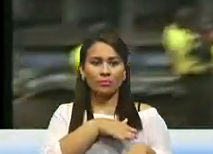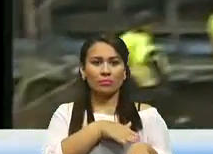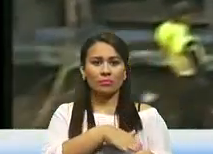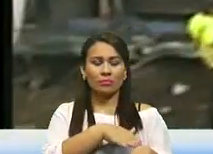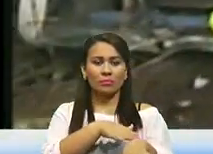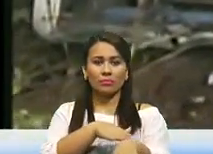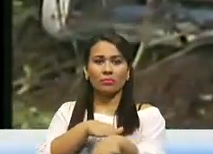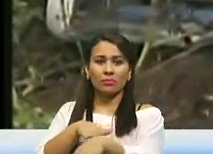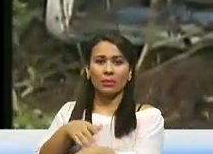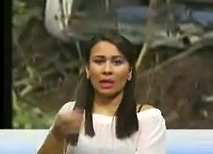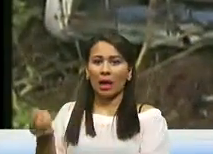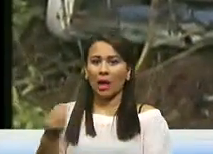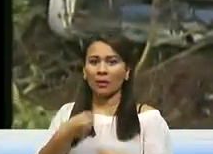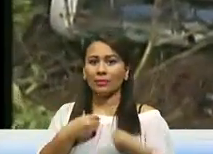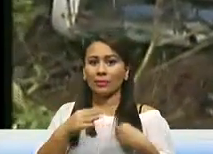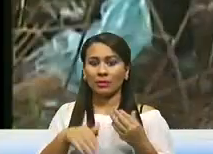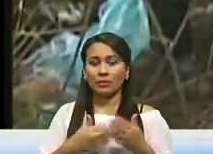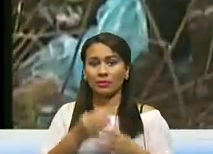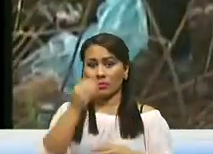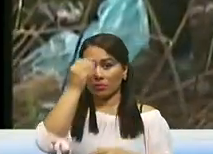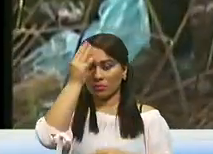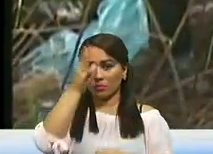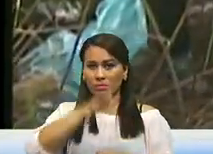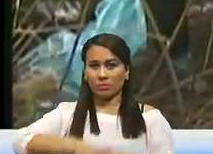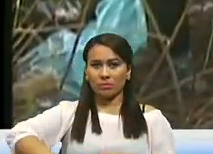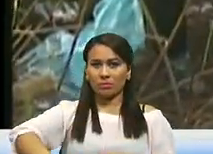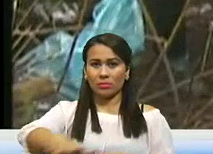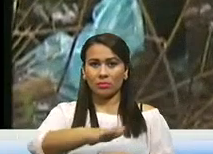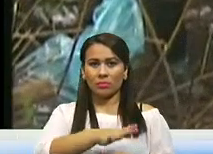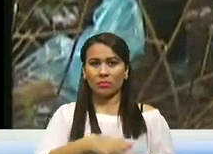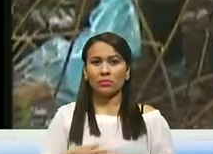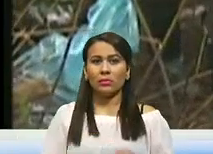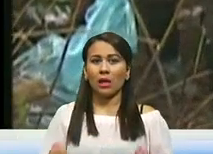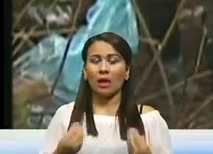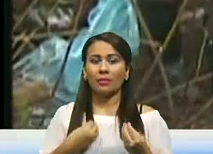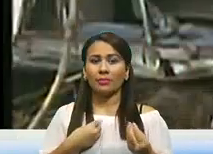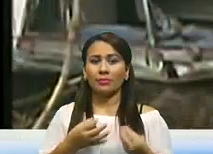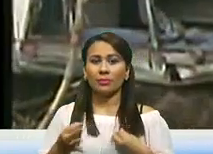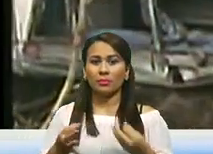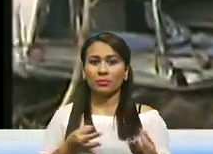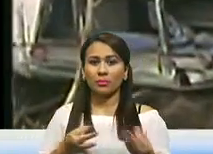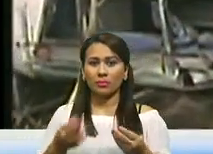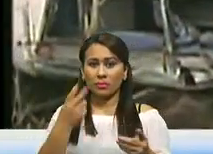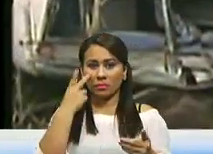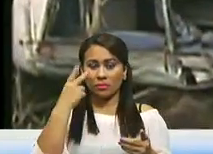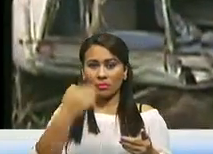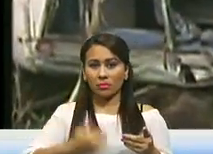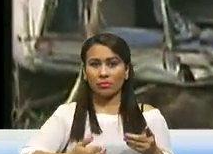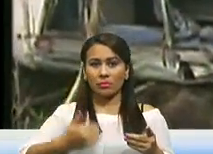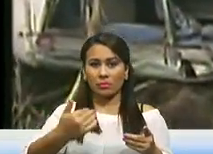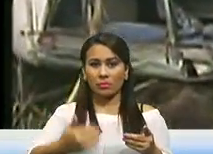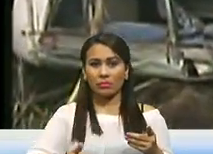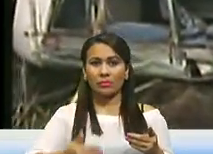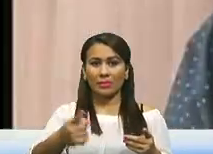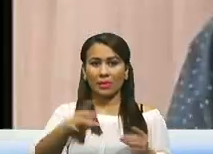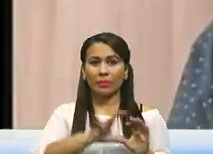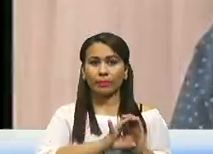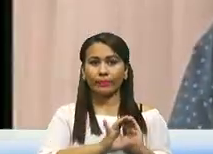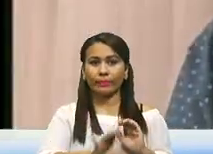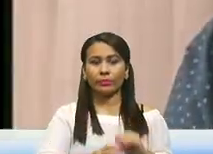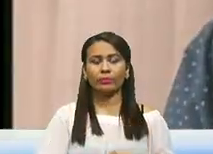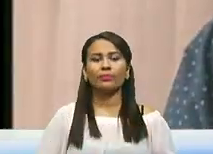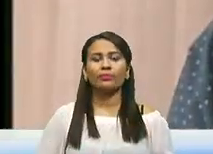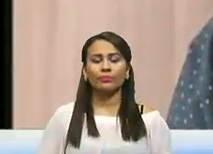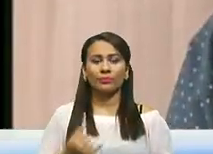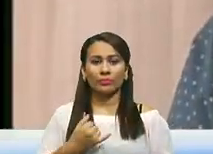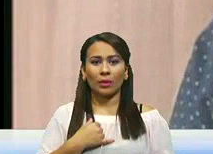esperan que las acciones de inteligencia logren dar con el paradero de quien conducía la tarde del martes la unidad de transporte público. Llegó a